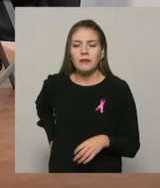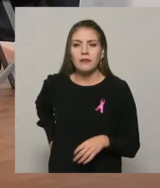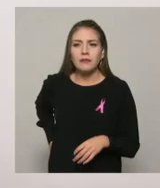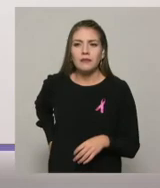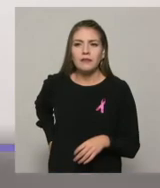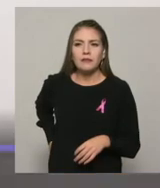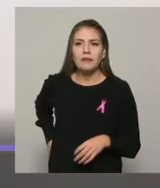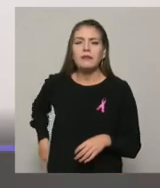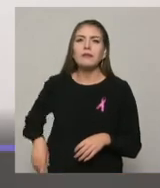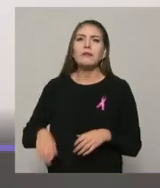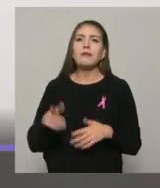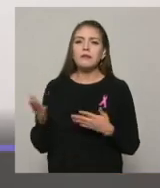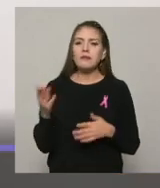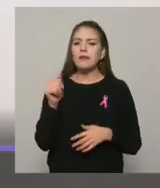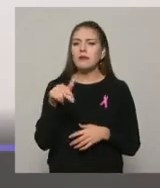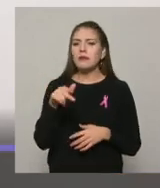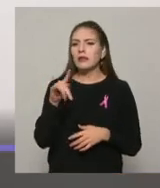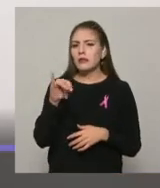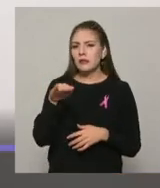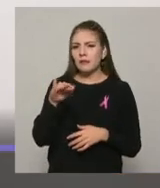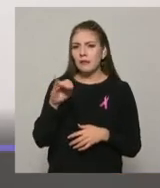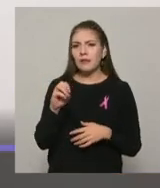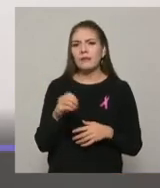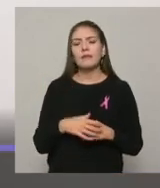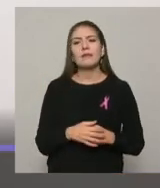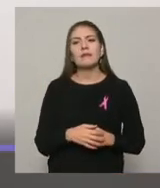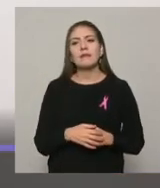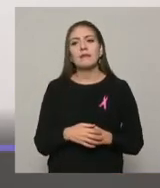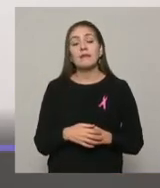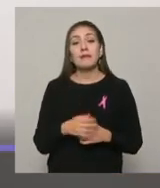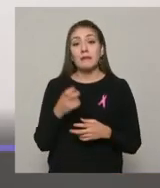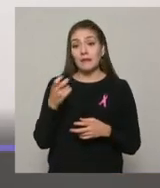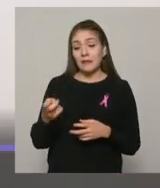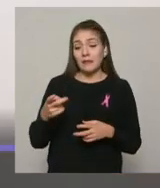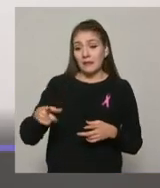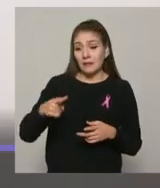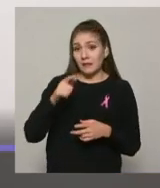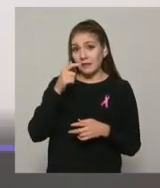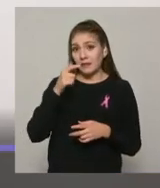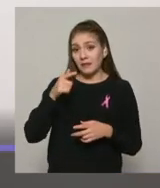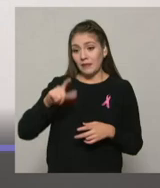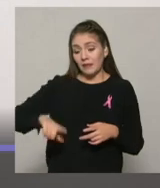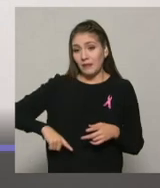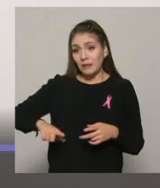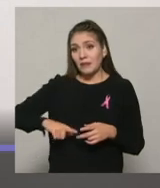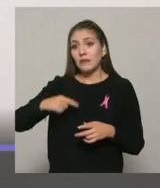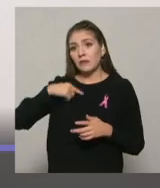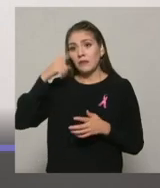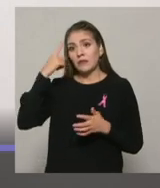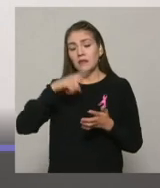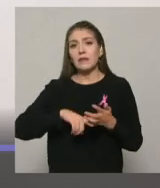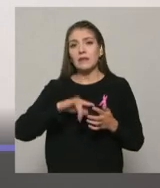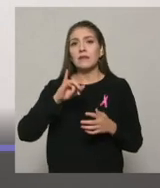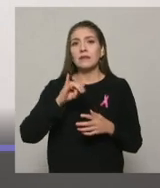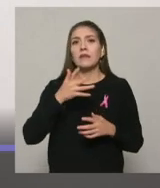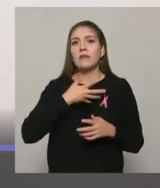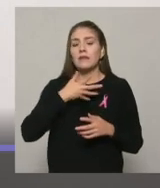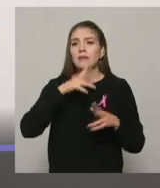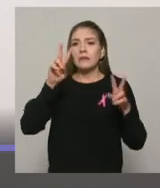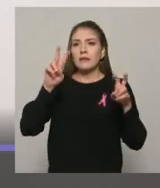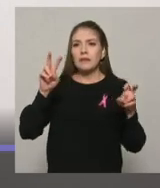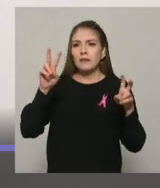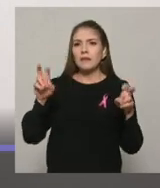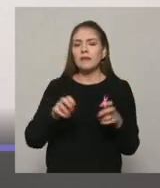creo que sí le va a tocar a esta administración otros temas que también vienen a nivel